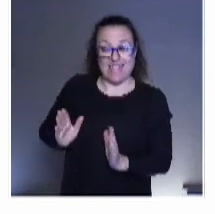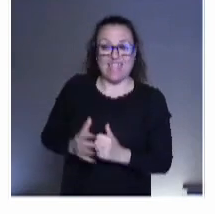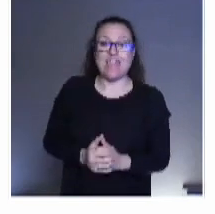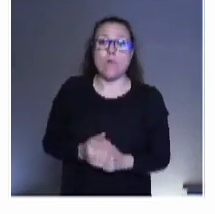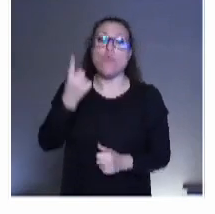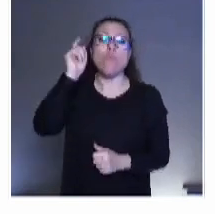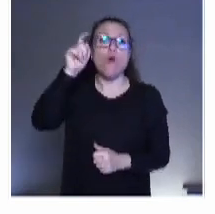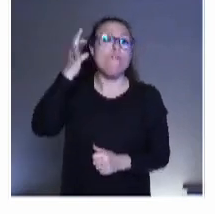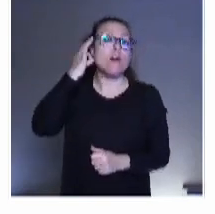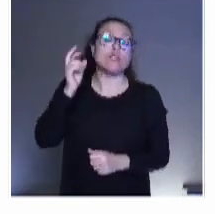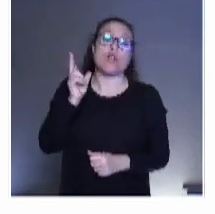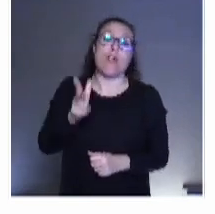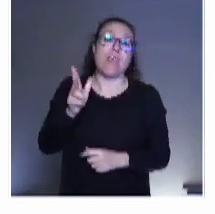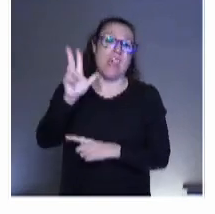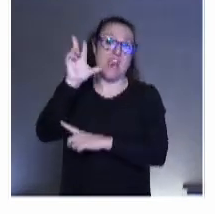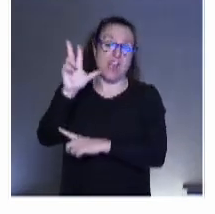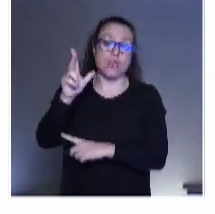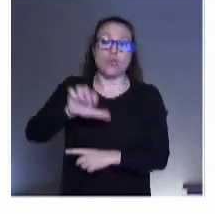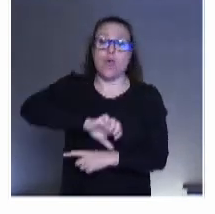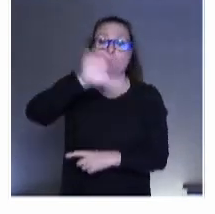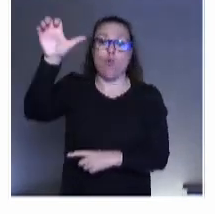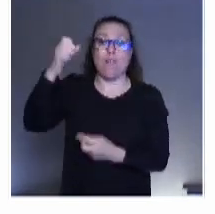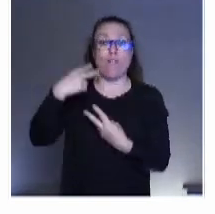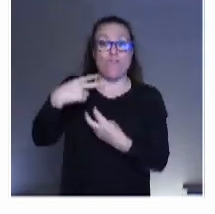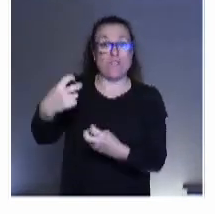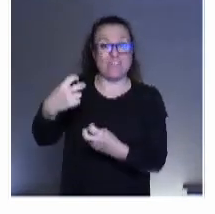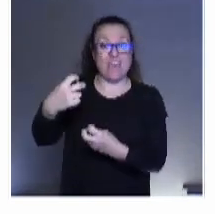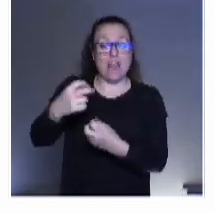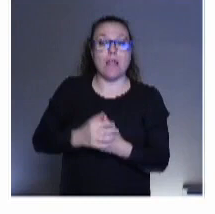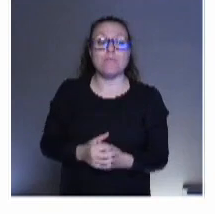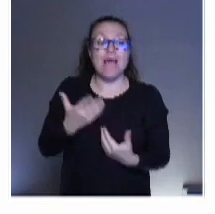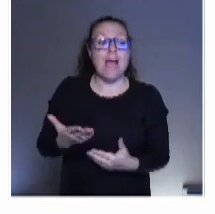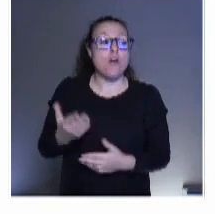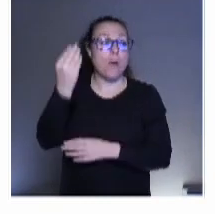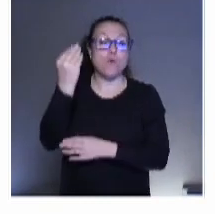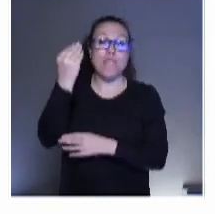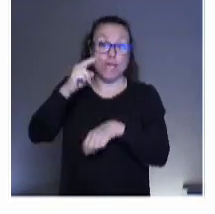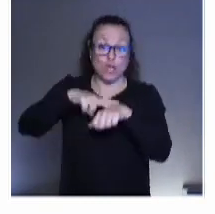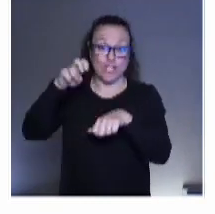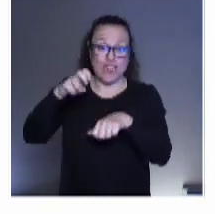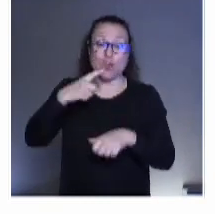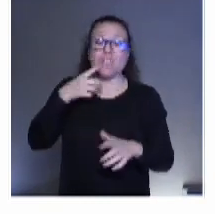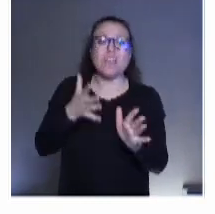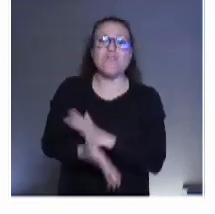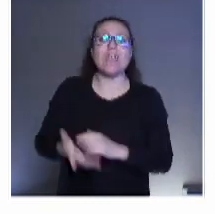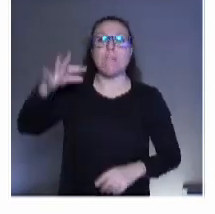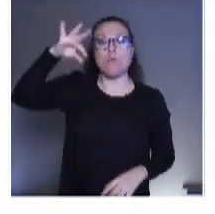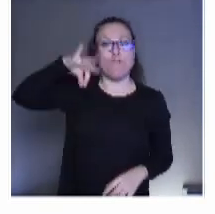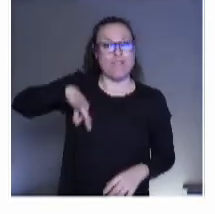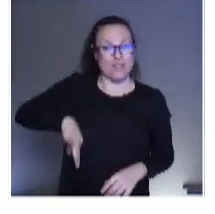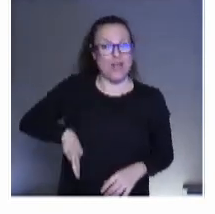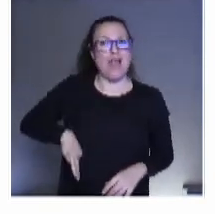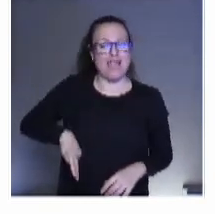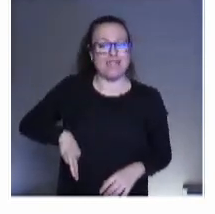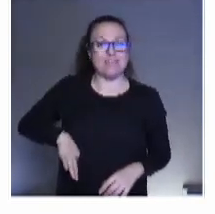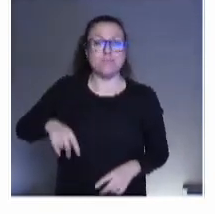una profesora de Derecho Europeo Fiscal. Y ahora tenéis muñequitos en negro, que quiere decir que son profesionales sobre el